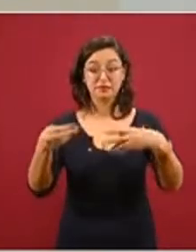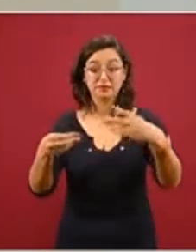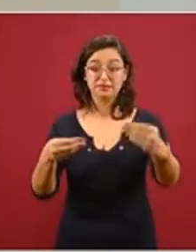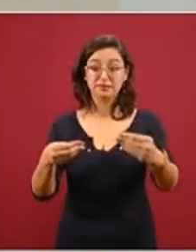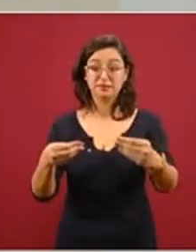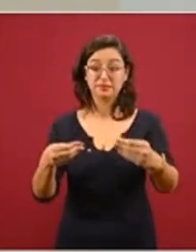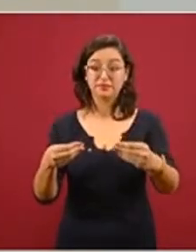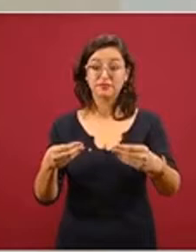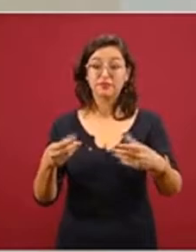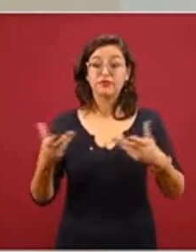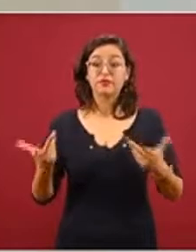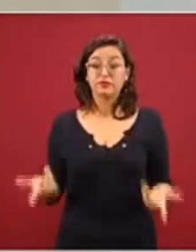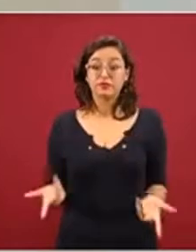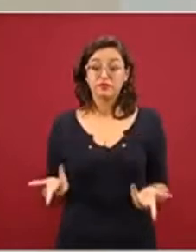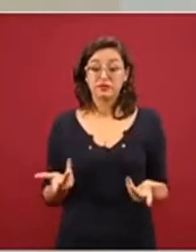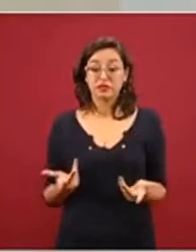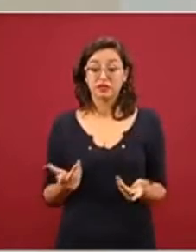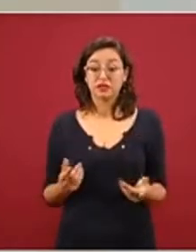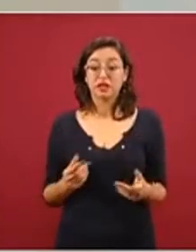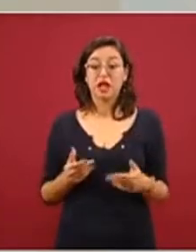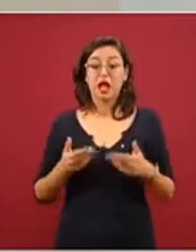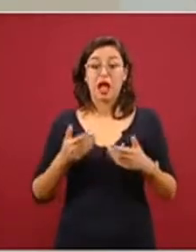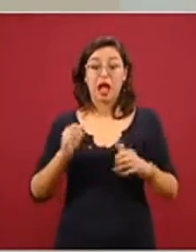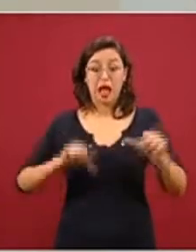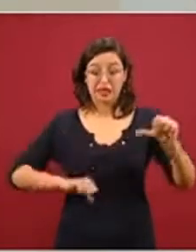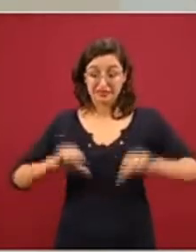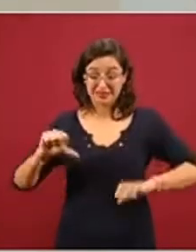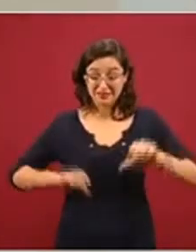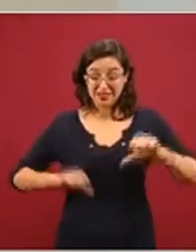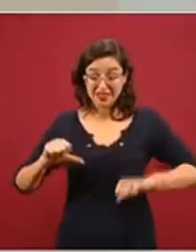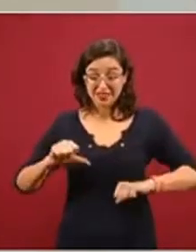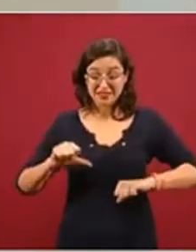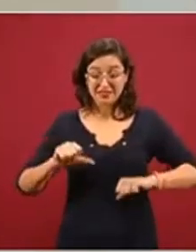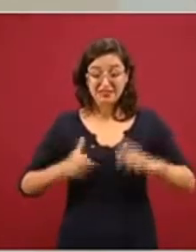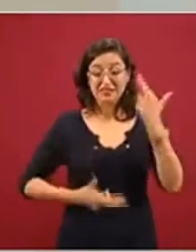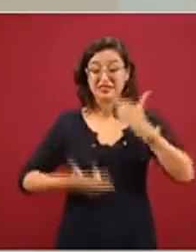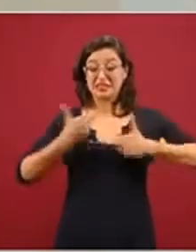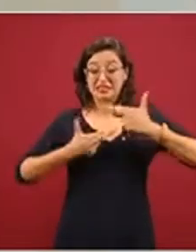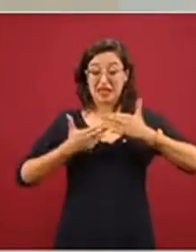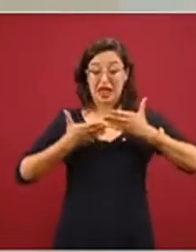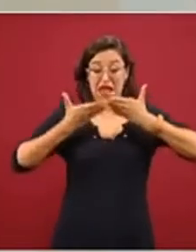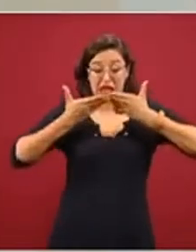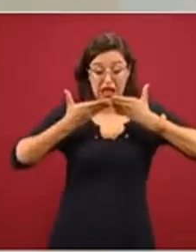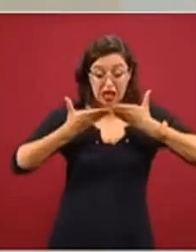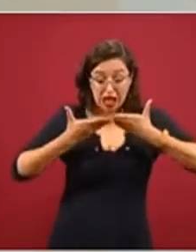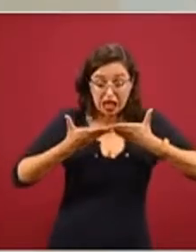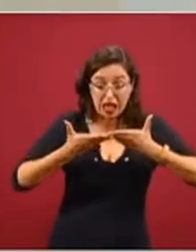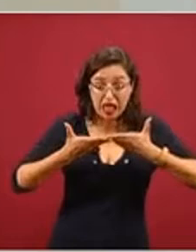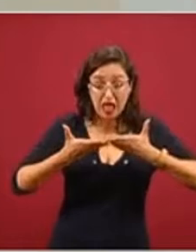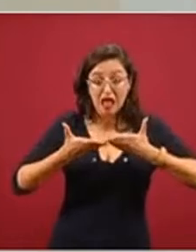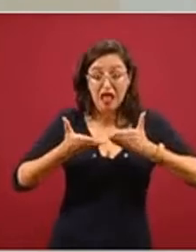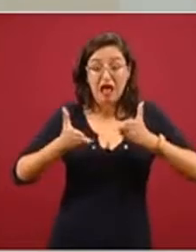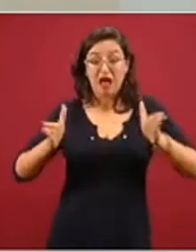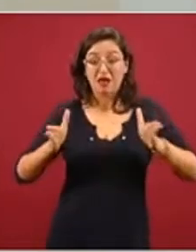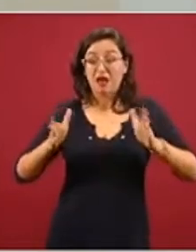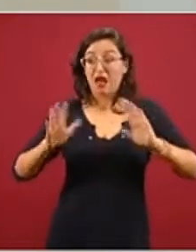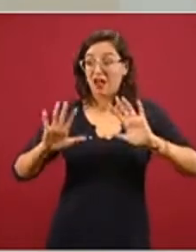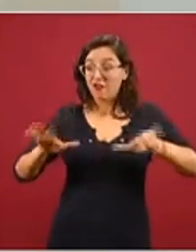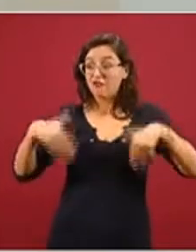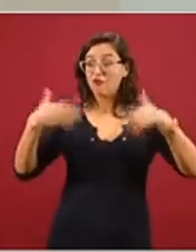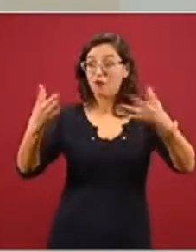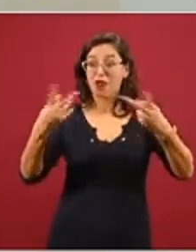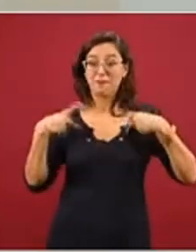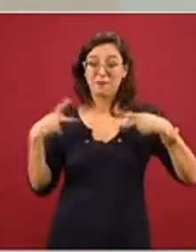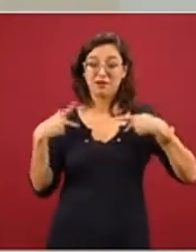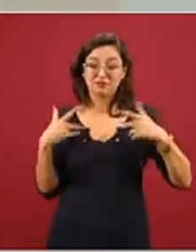de que al intentar reactivar las actividades sociales en la vida pública, en la vía